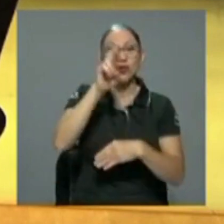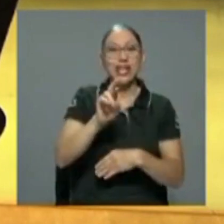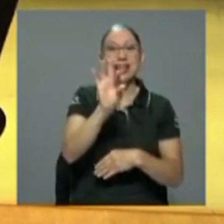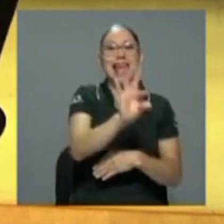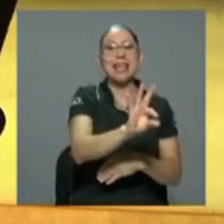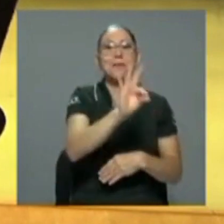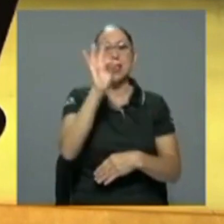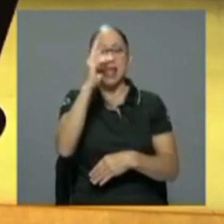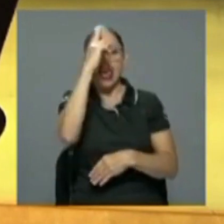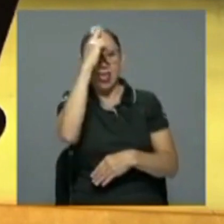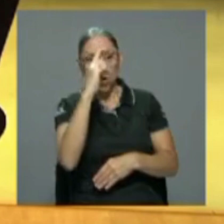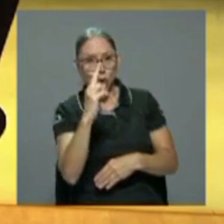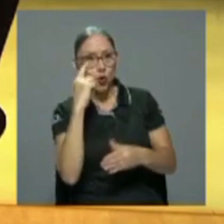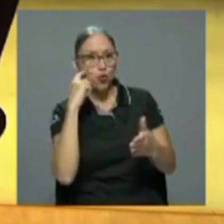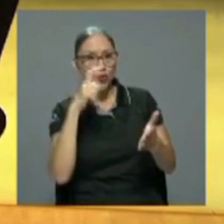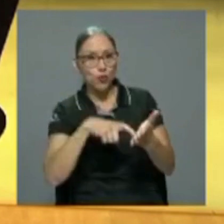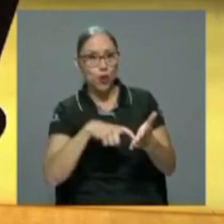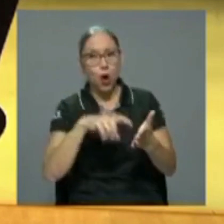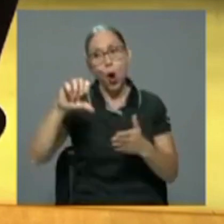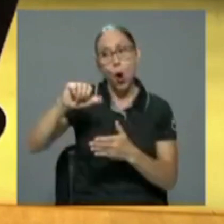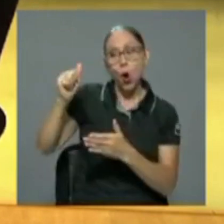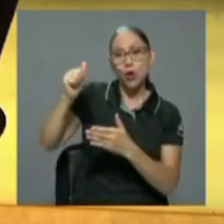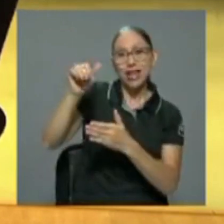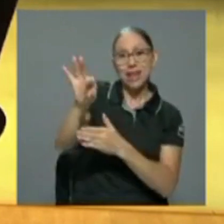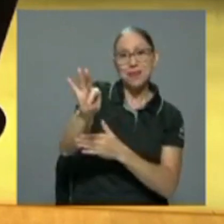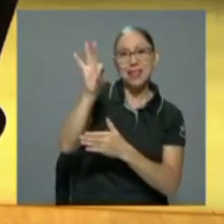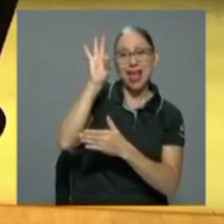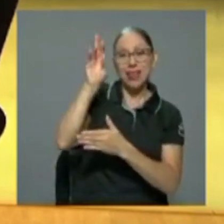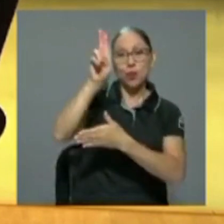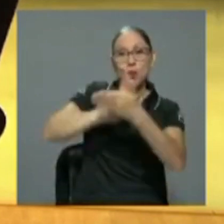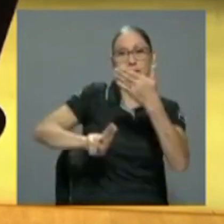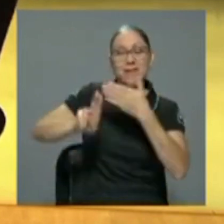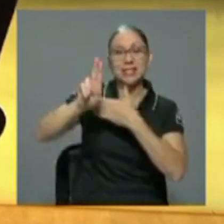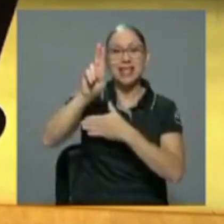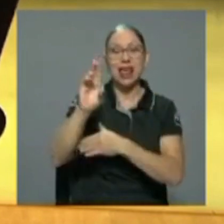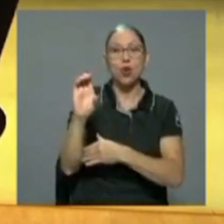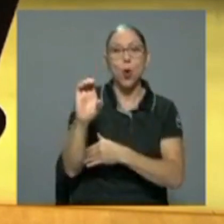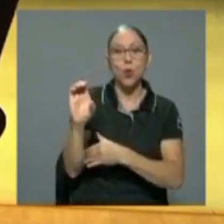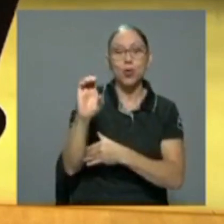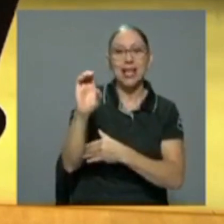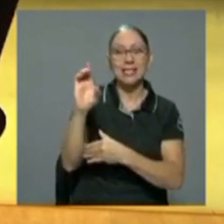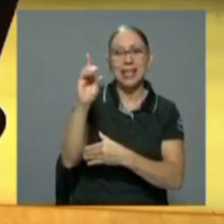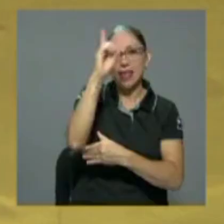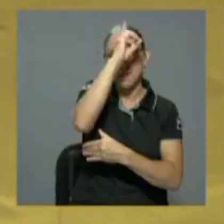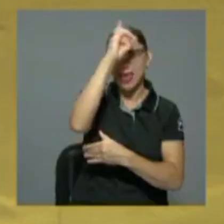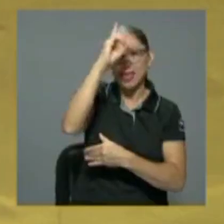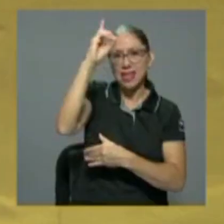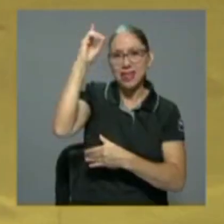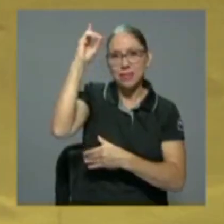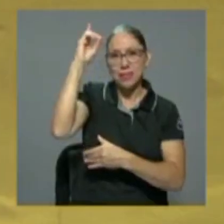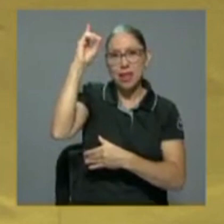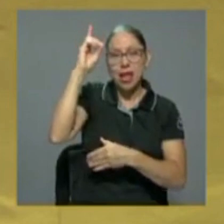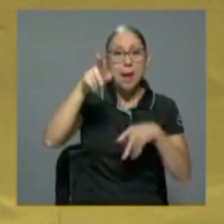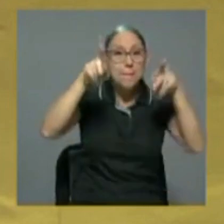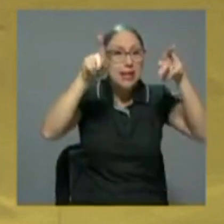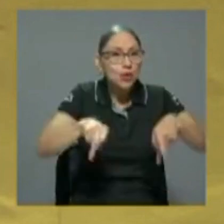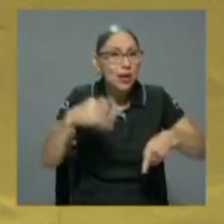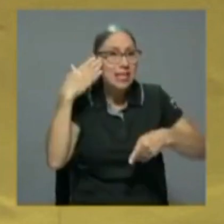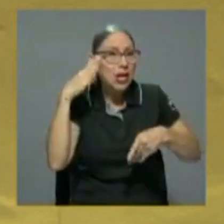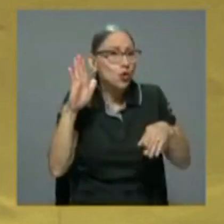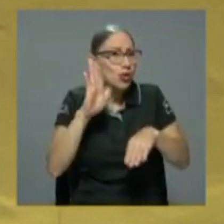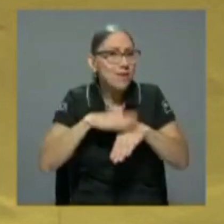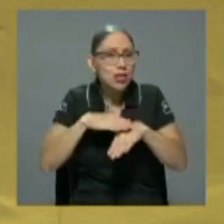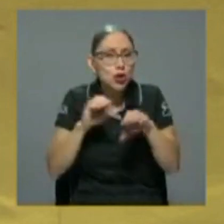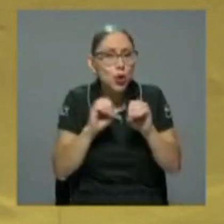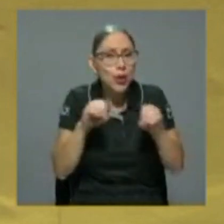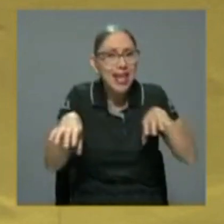otra invitada de honor fue la Universidad Complutense de Madrid. Para quien no tiene conocimiento de ferias, ¿qué implica